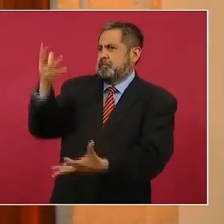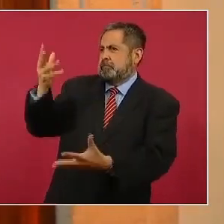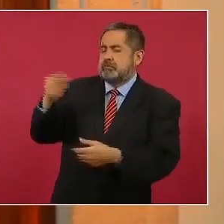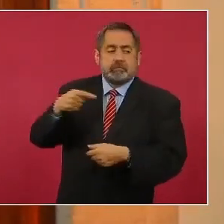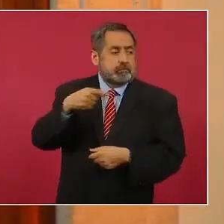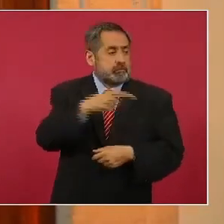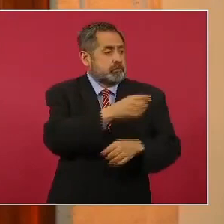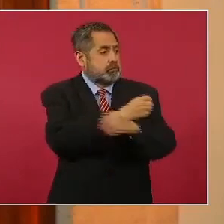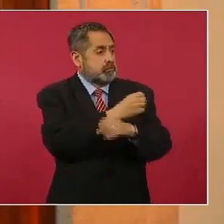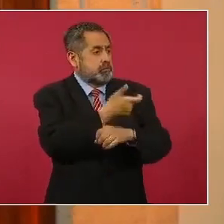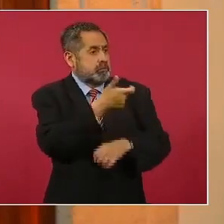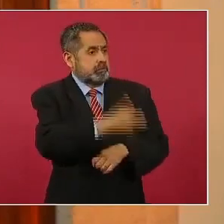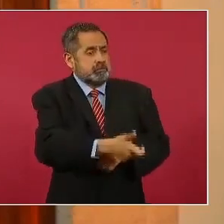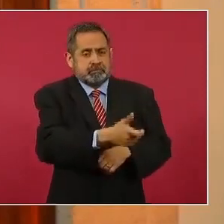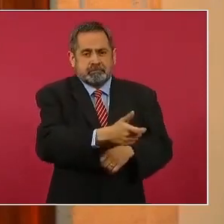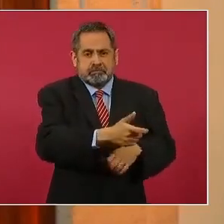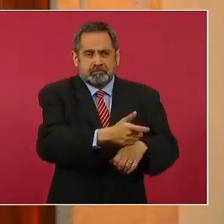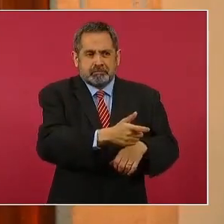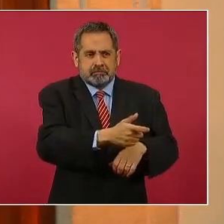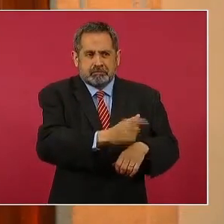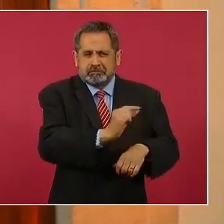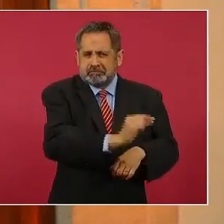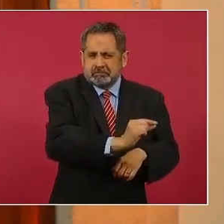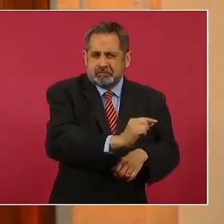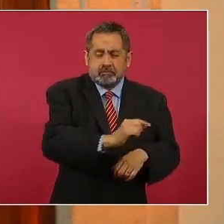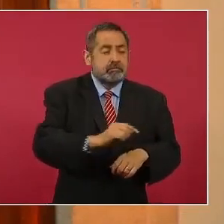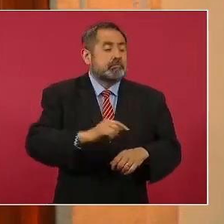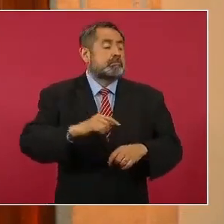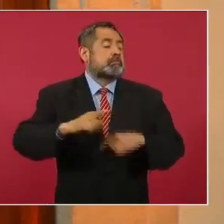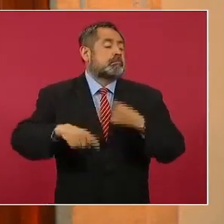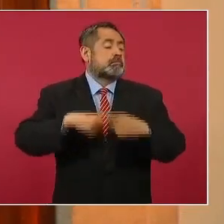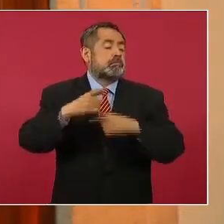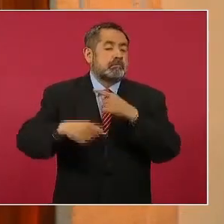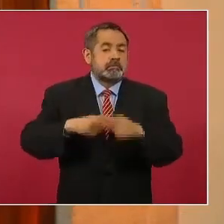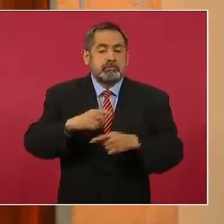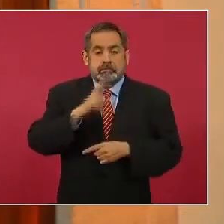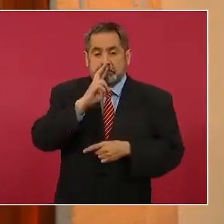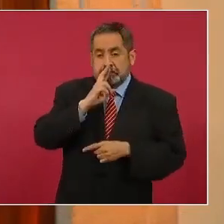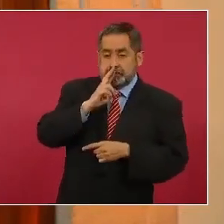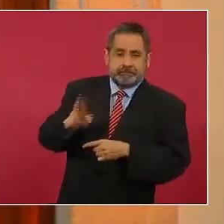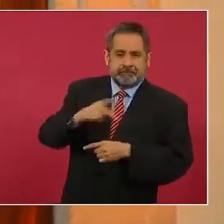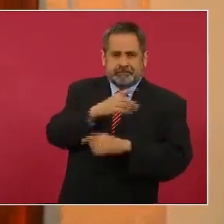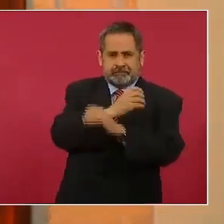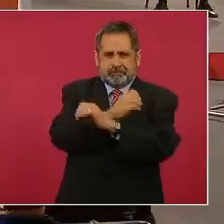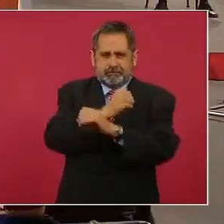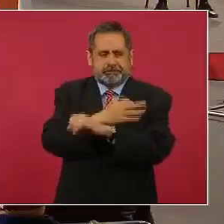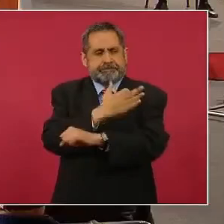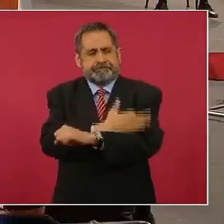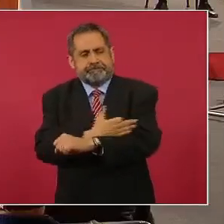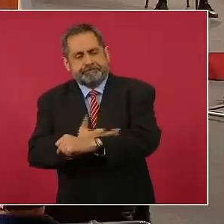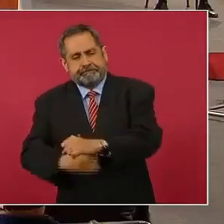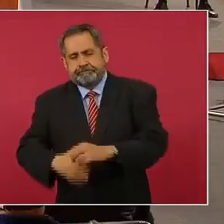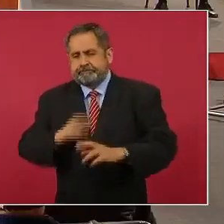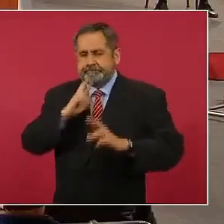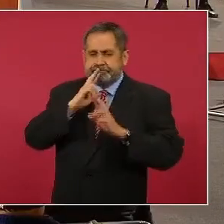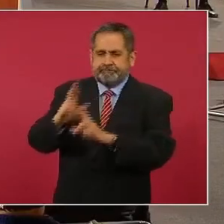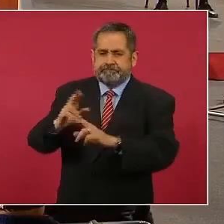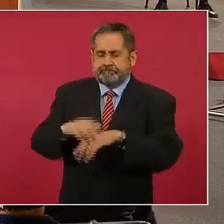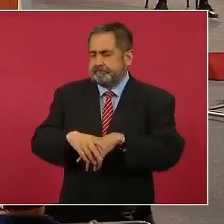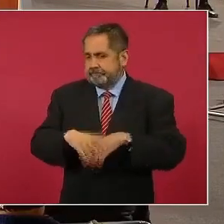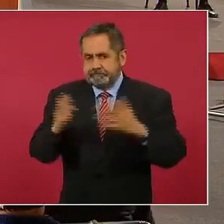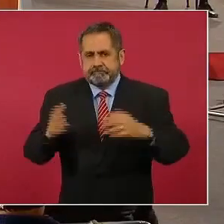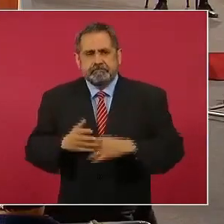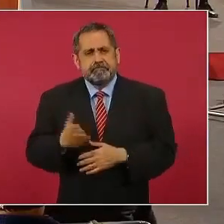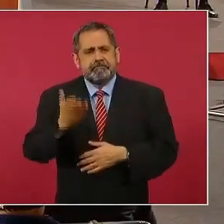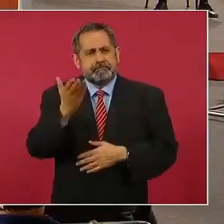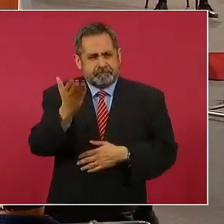responde casi un año después, más vale tarde que nunca, pero respondió, y le queremos pedir, señor